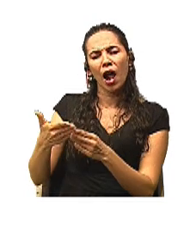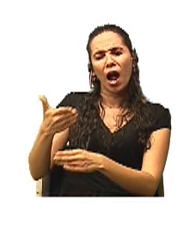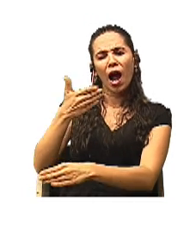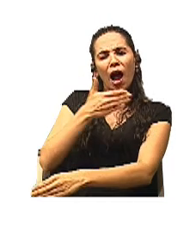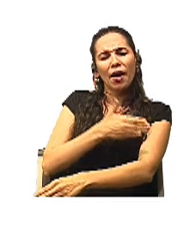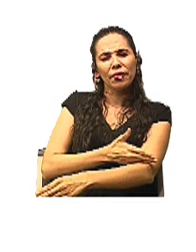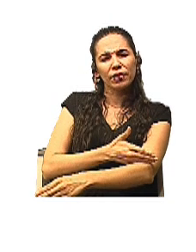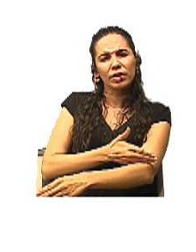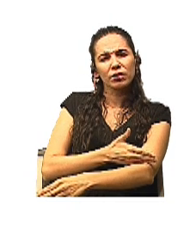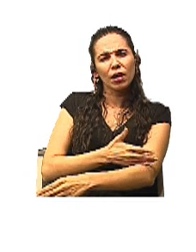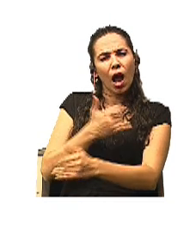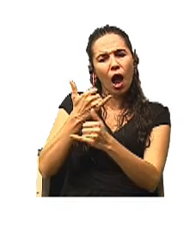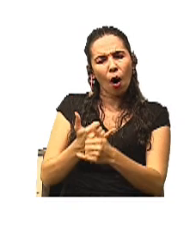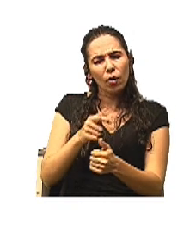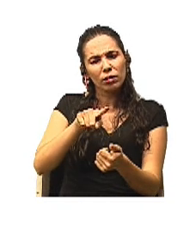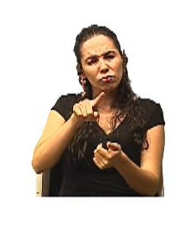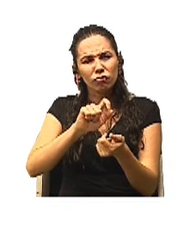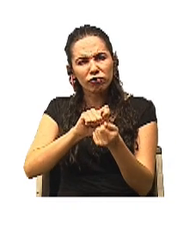se ha cambiado ahora.